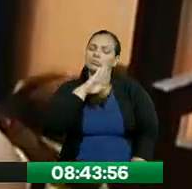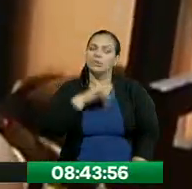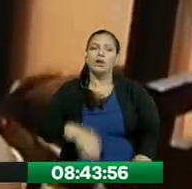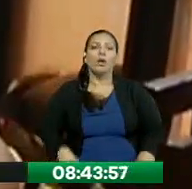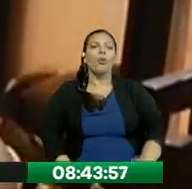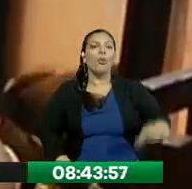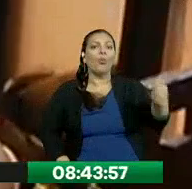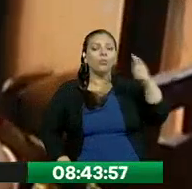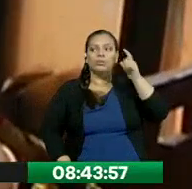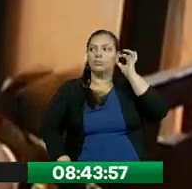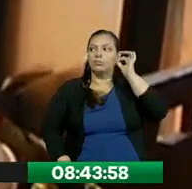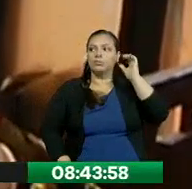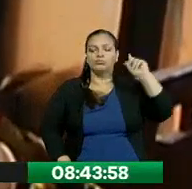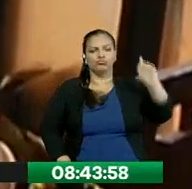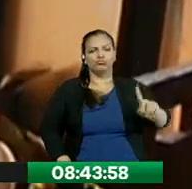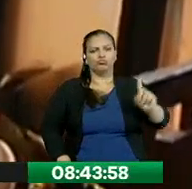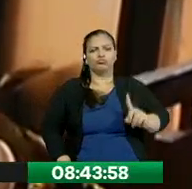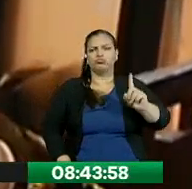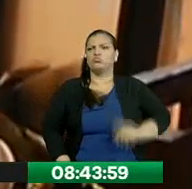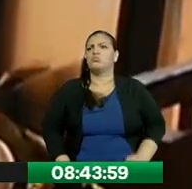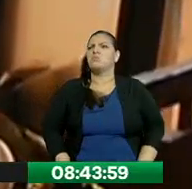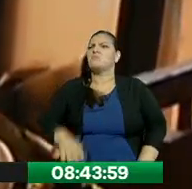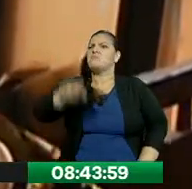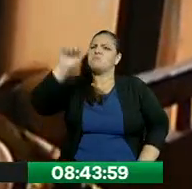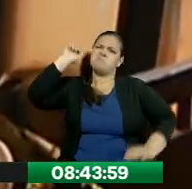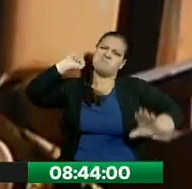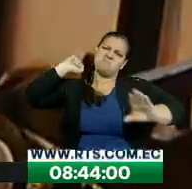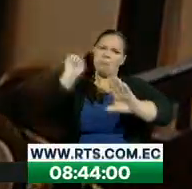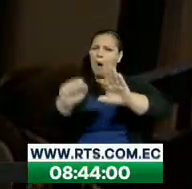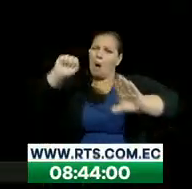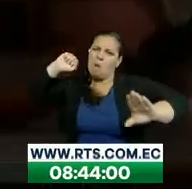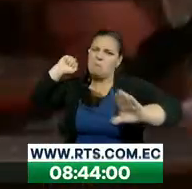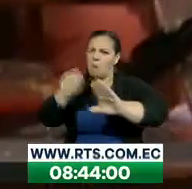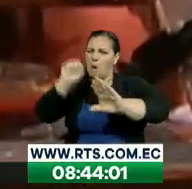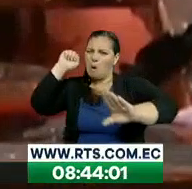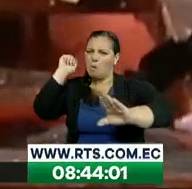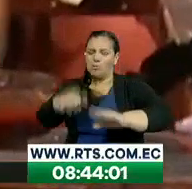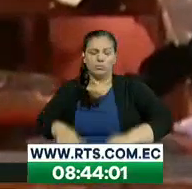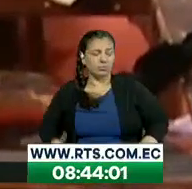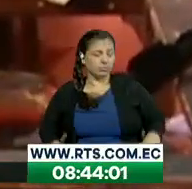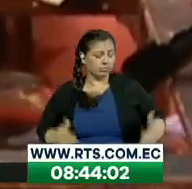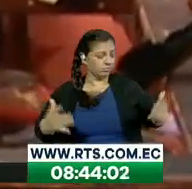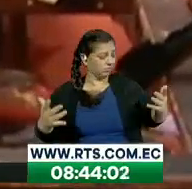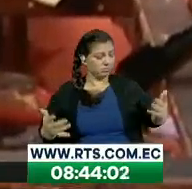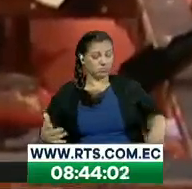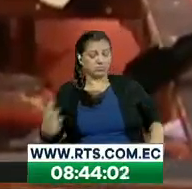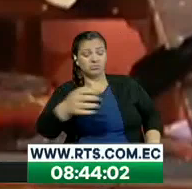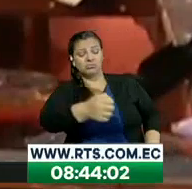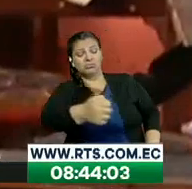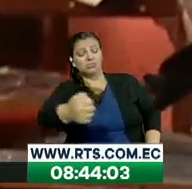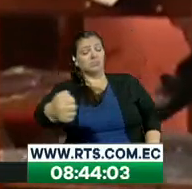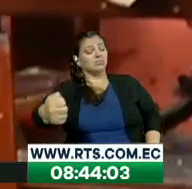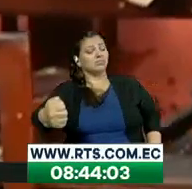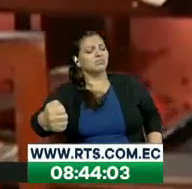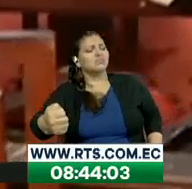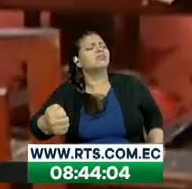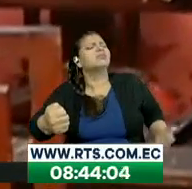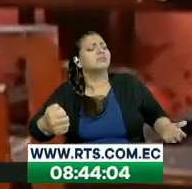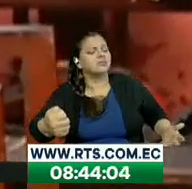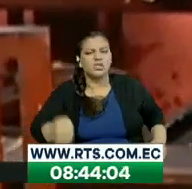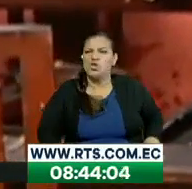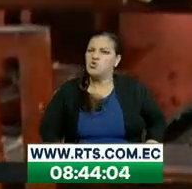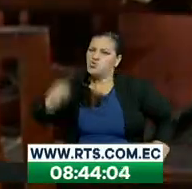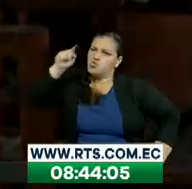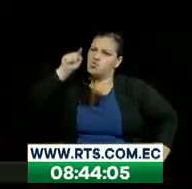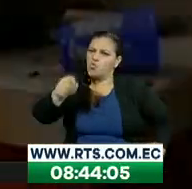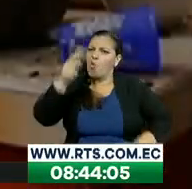los recuerdos ingratos que permanecen en la memoria de Mercedes Borges tras aquella madrugada del domingo cuando le cambió